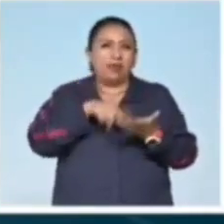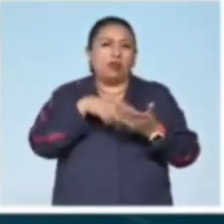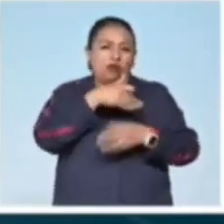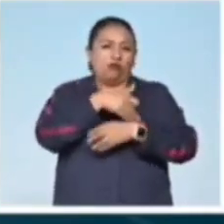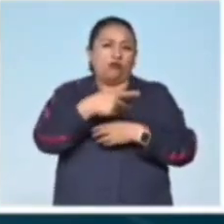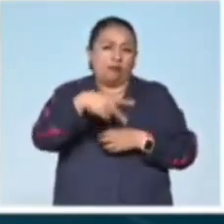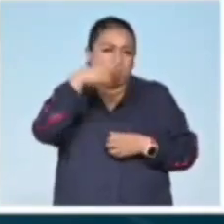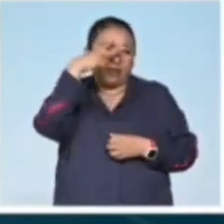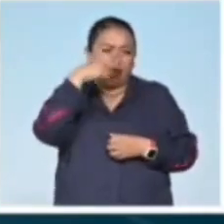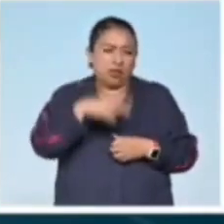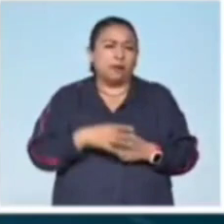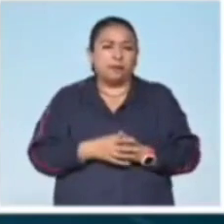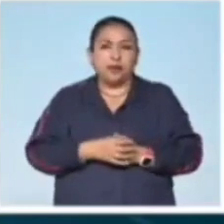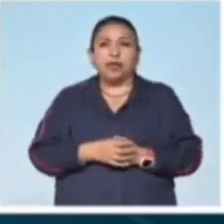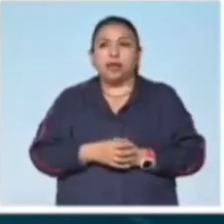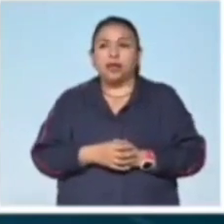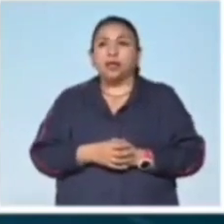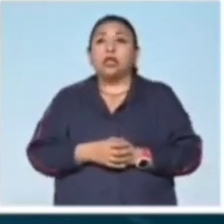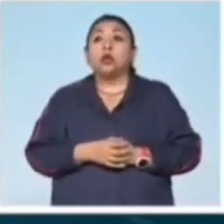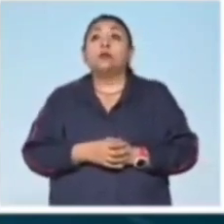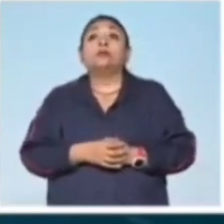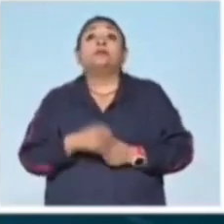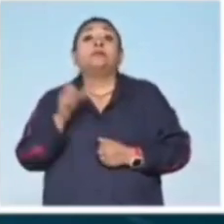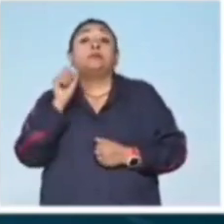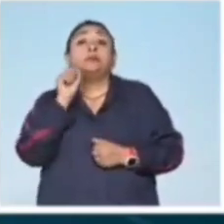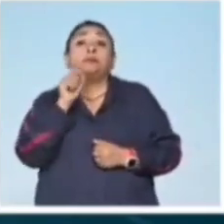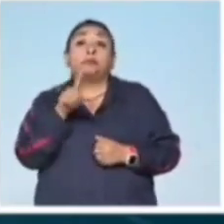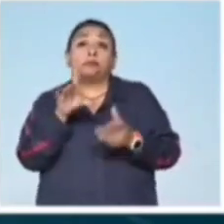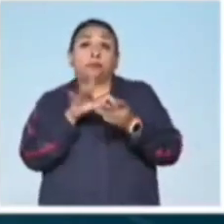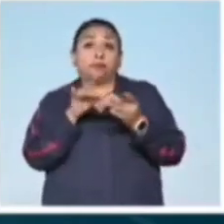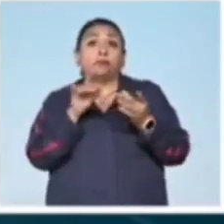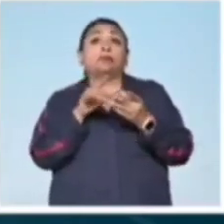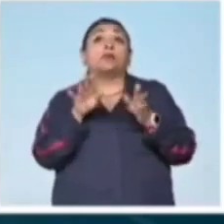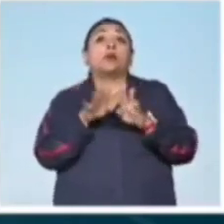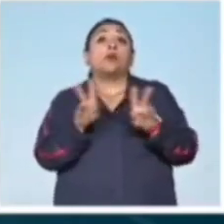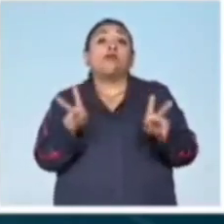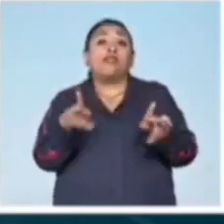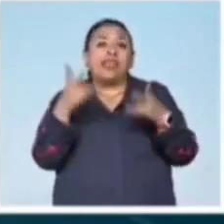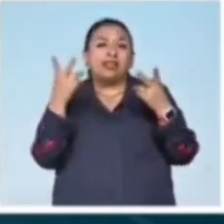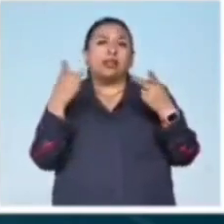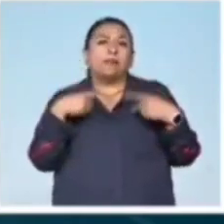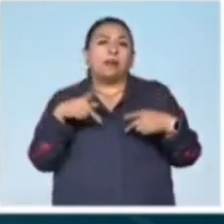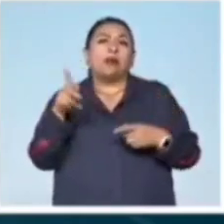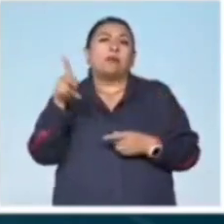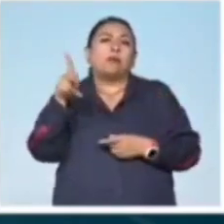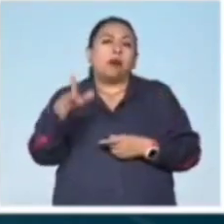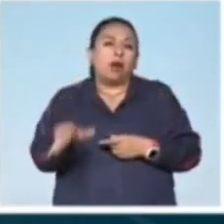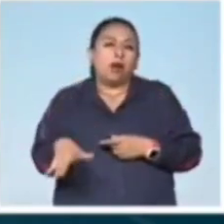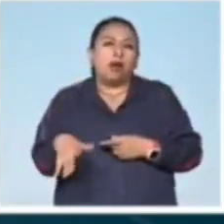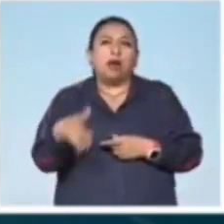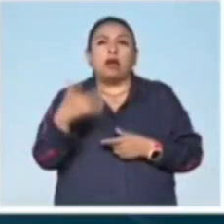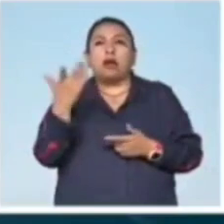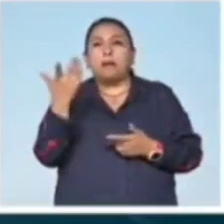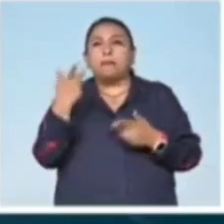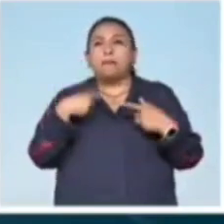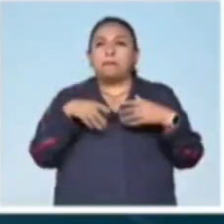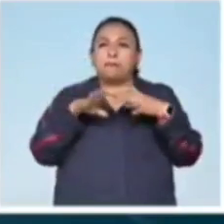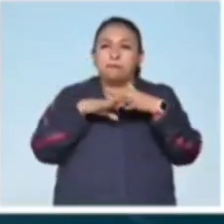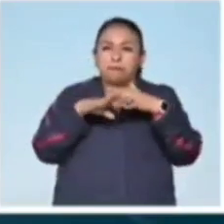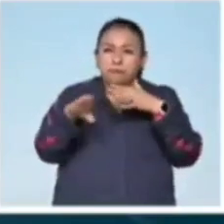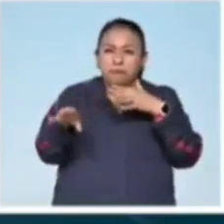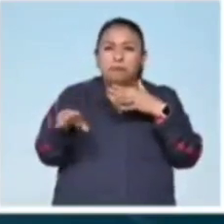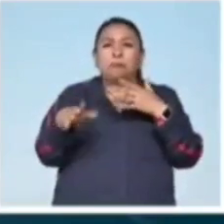familias mexicanas. Y también habla de la trata, de la prostitución, de los